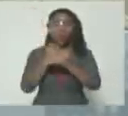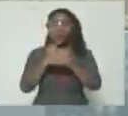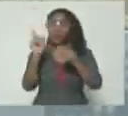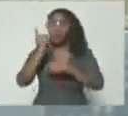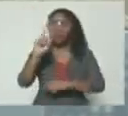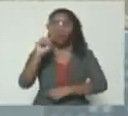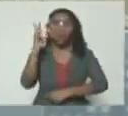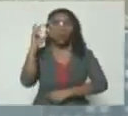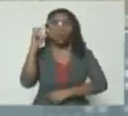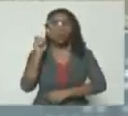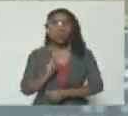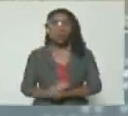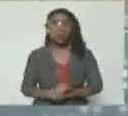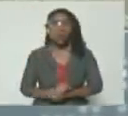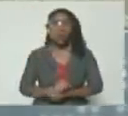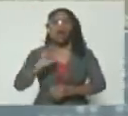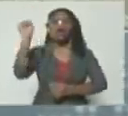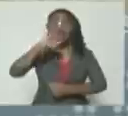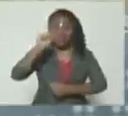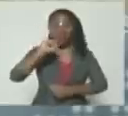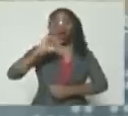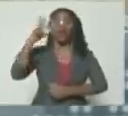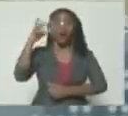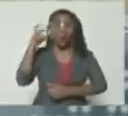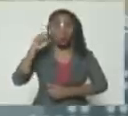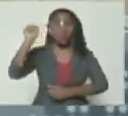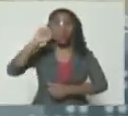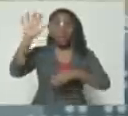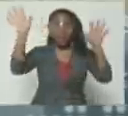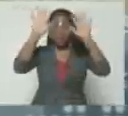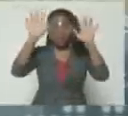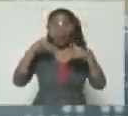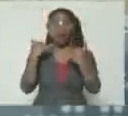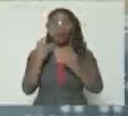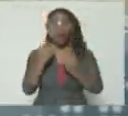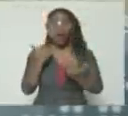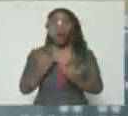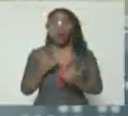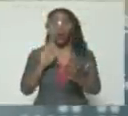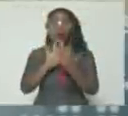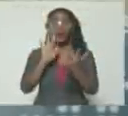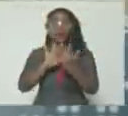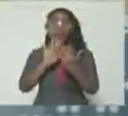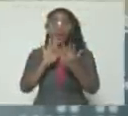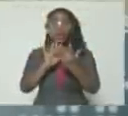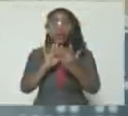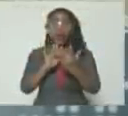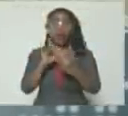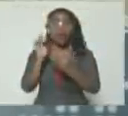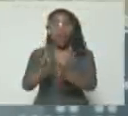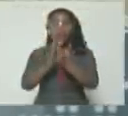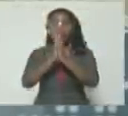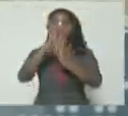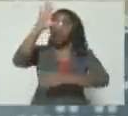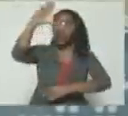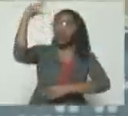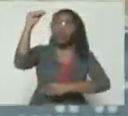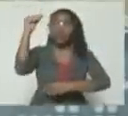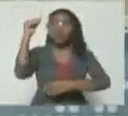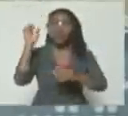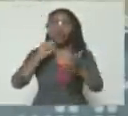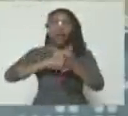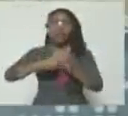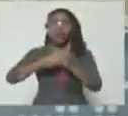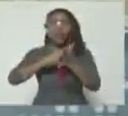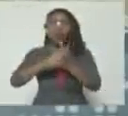escuchan. No me escuchan. Ah, sí me escuchan. Bueno, vamos a darle el pase, pues. Con el favor de Dios y de la